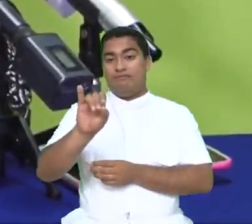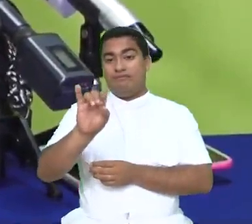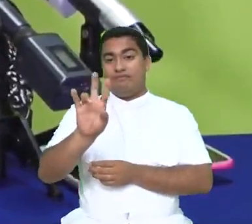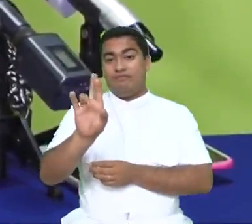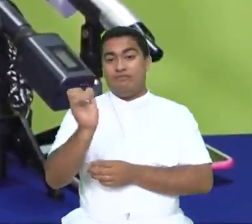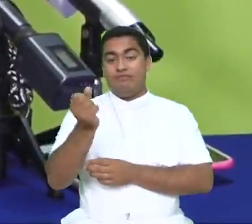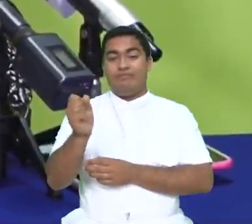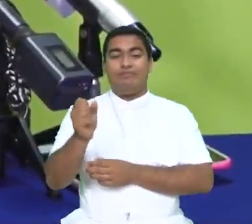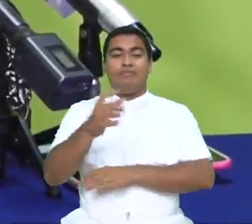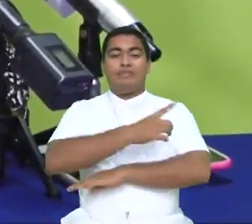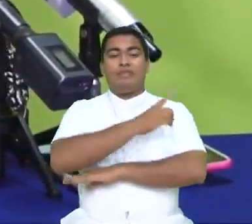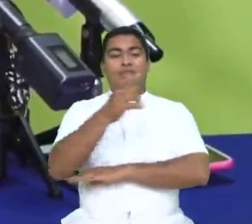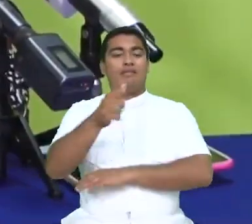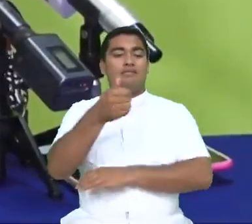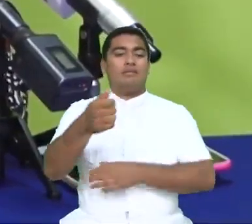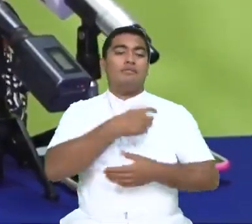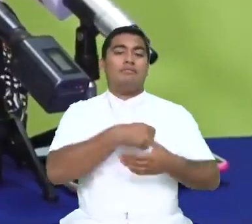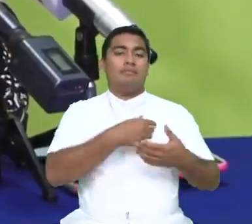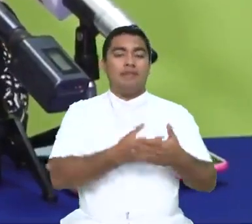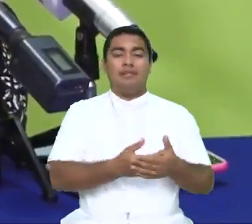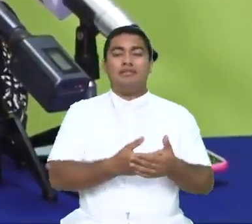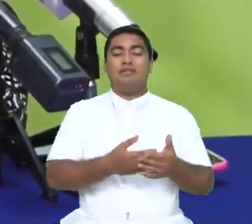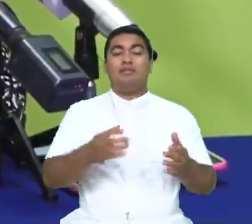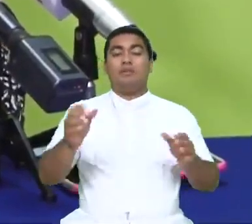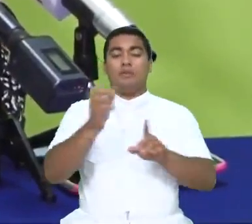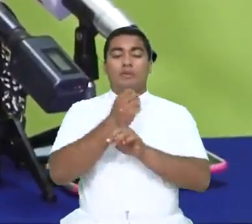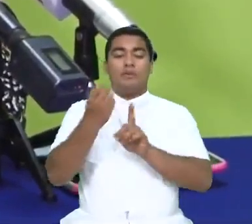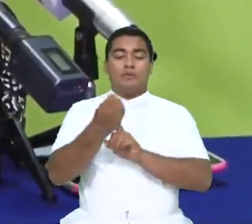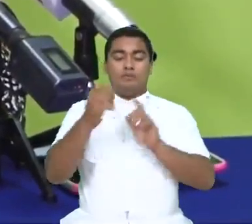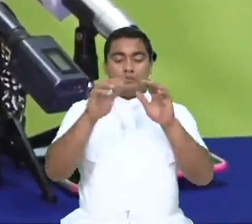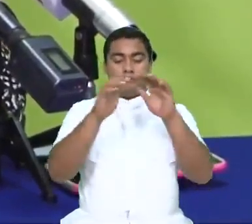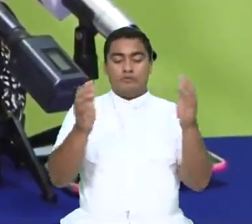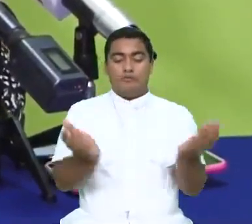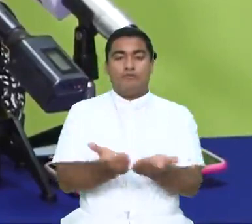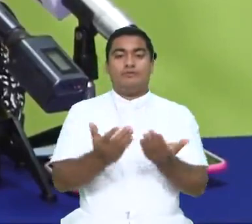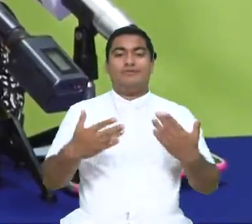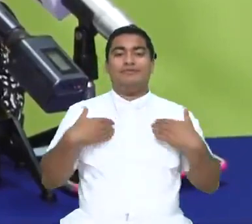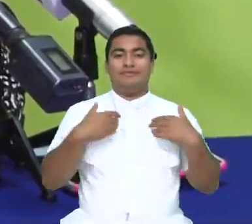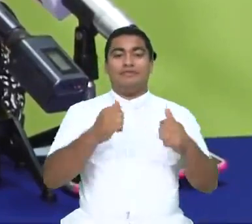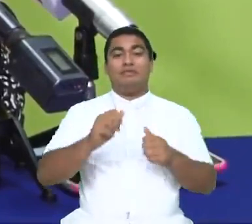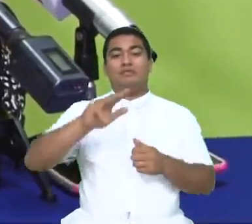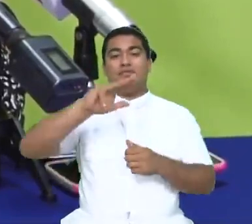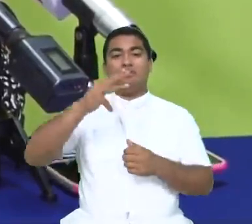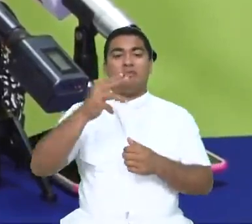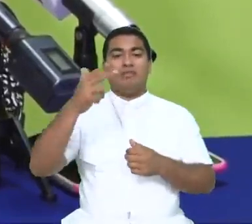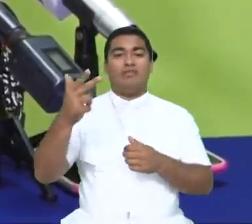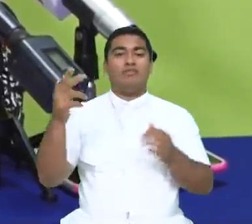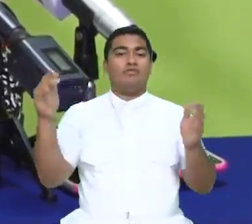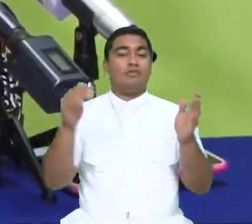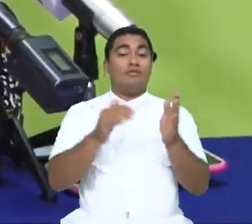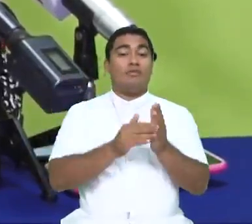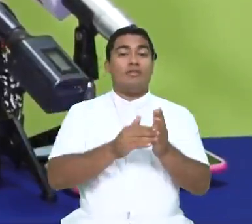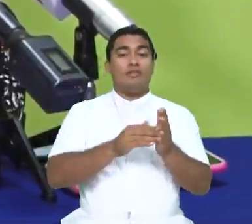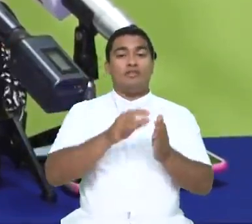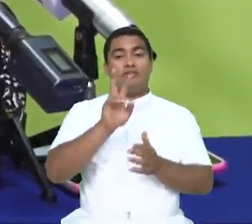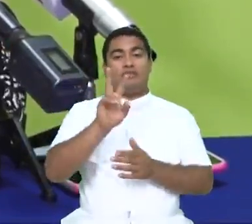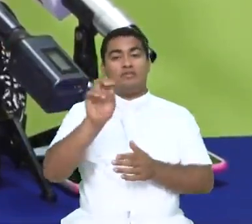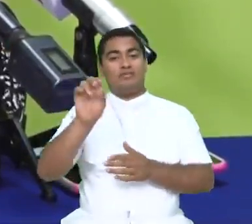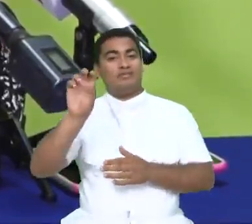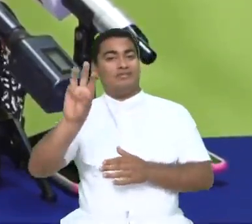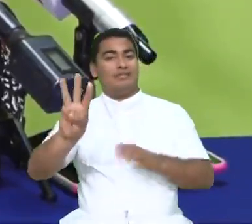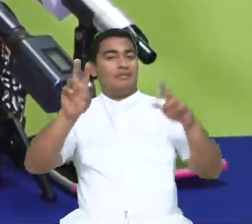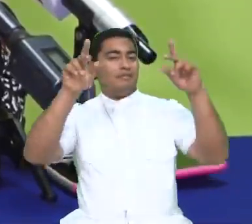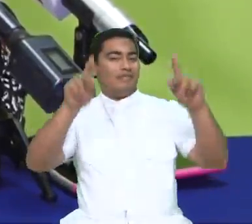la información de la Organización Mundial de la Salud. Al día de hoy tenemos un total de 98.203 casos confirmados